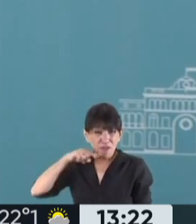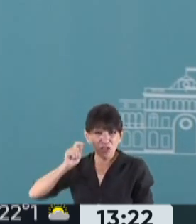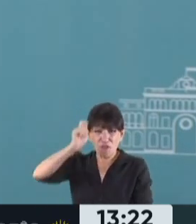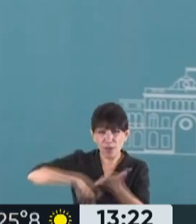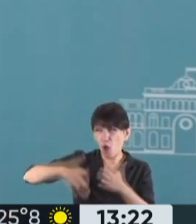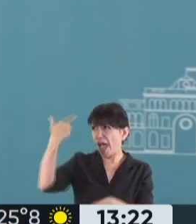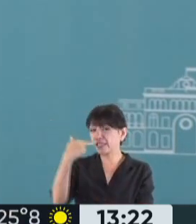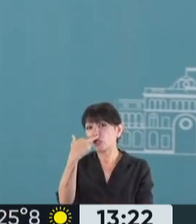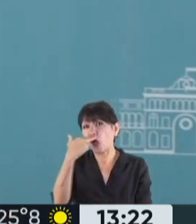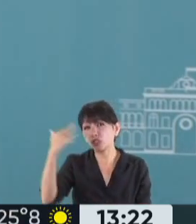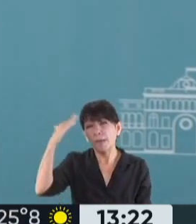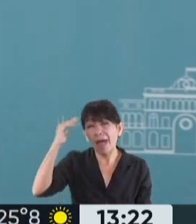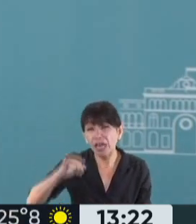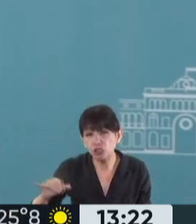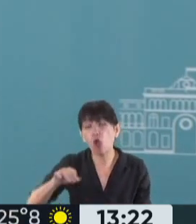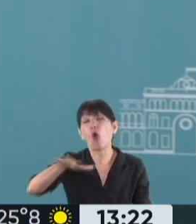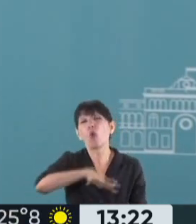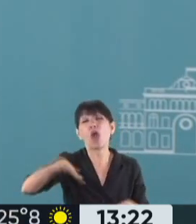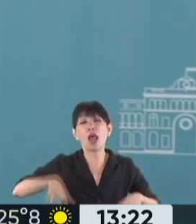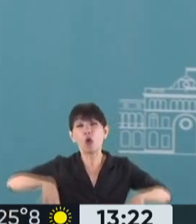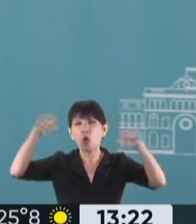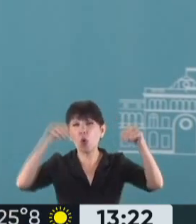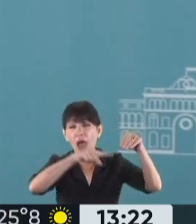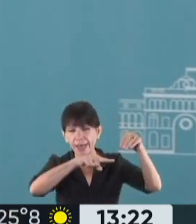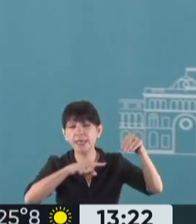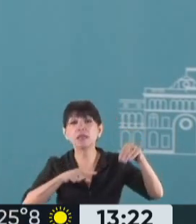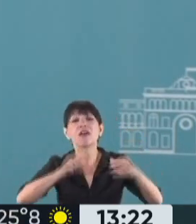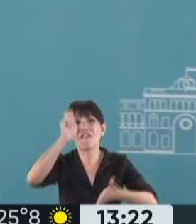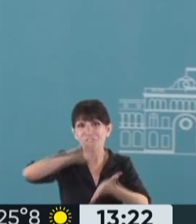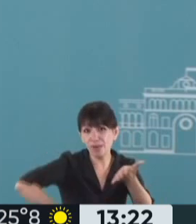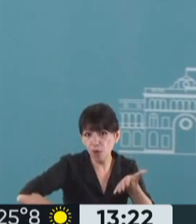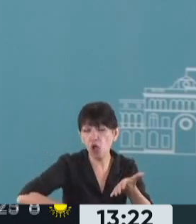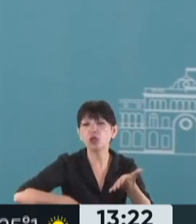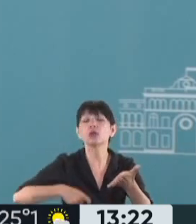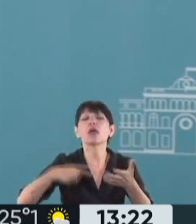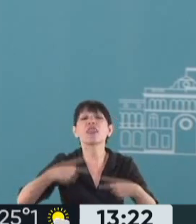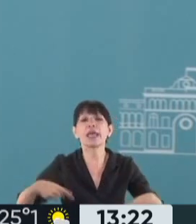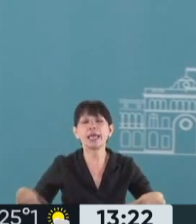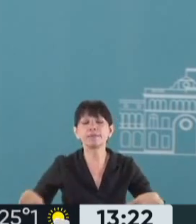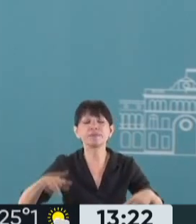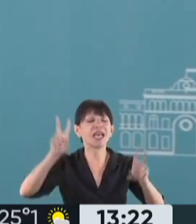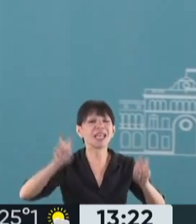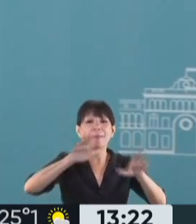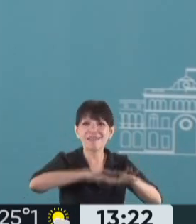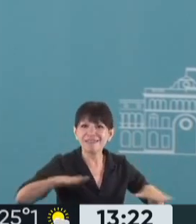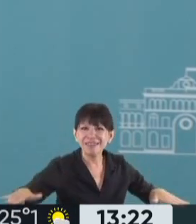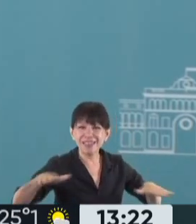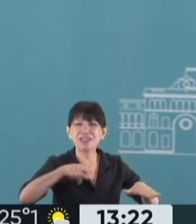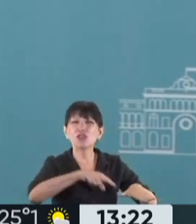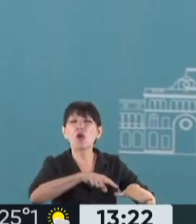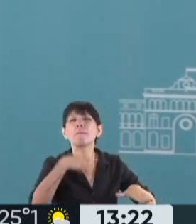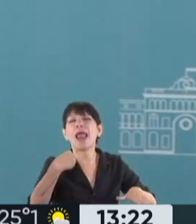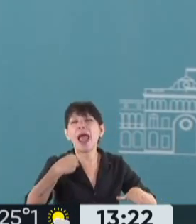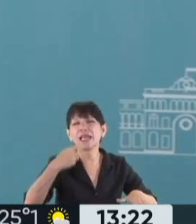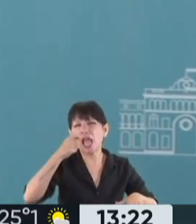11 de marzo en Luján por la cuestión de niños y niñas sin droga, digamos, ¿no?